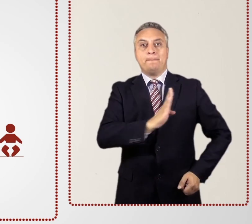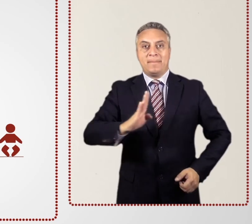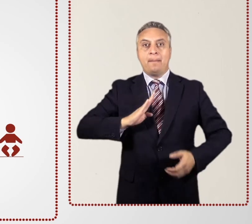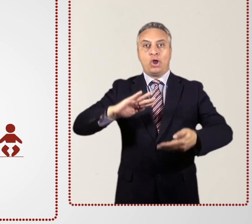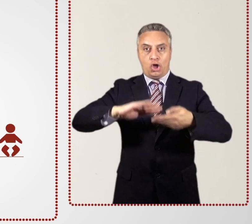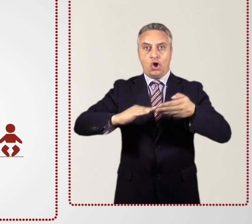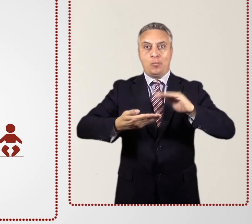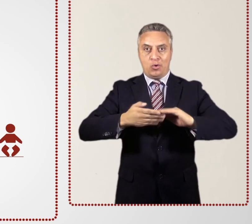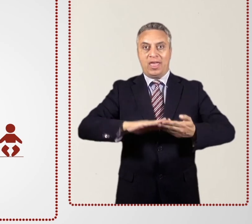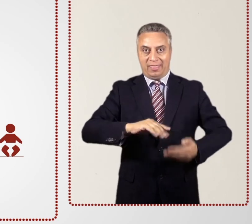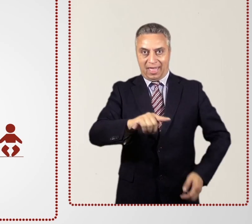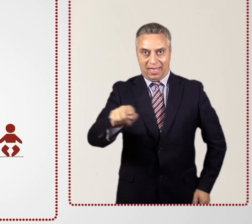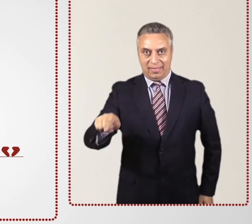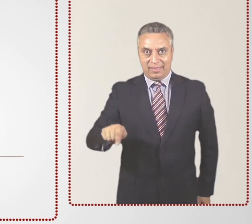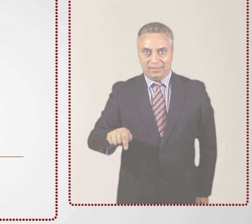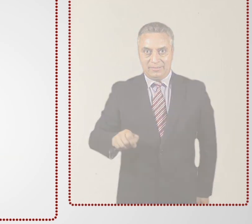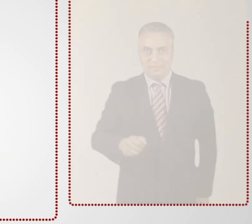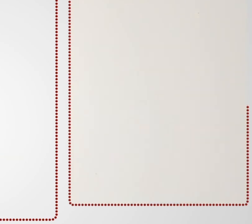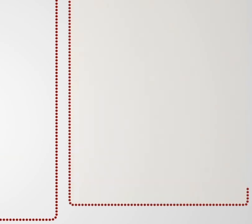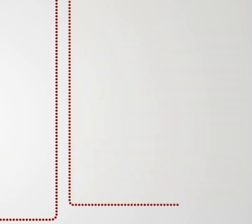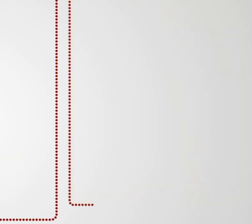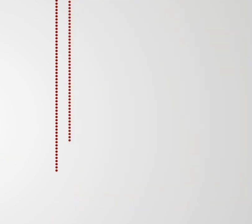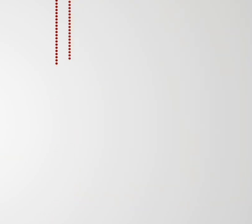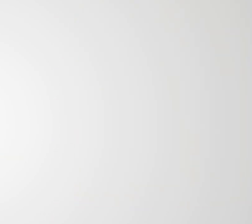y miembros de tu comunidad.